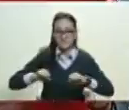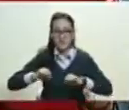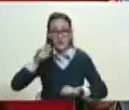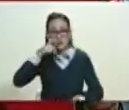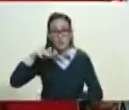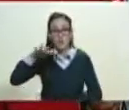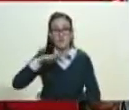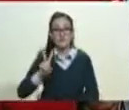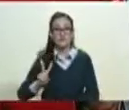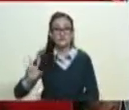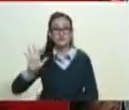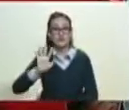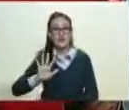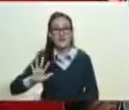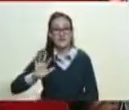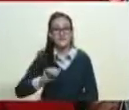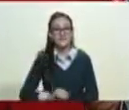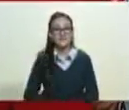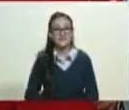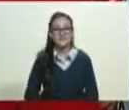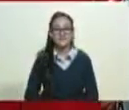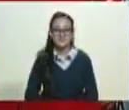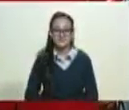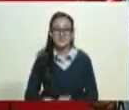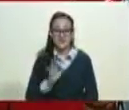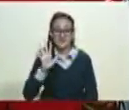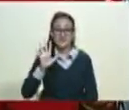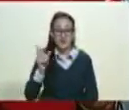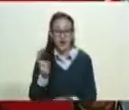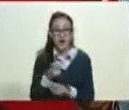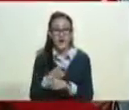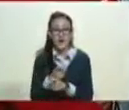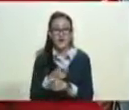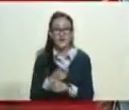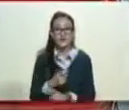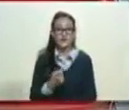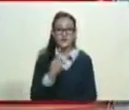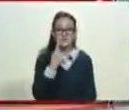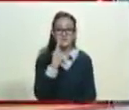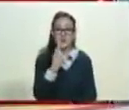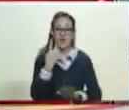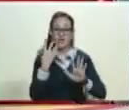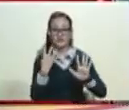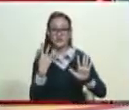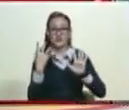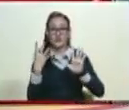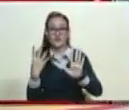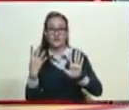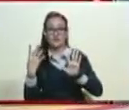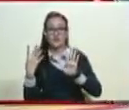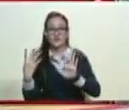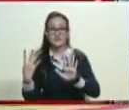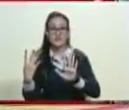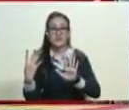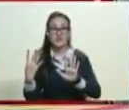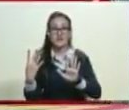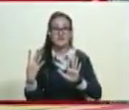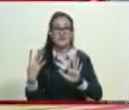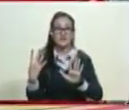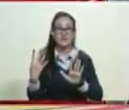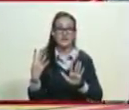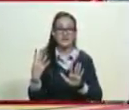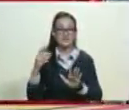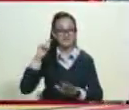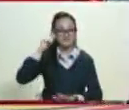del pueblo de Venezuela. Un 5 de agosto de 1999, daba nuestro